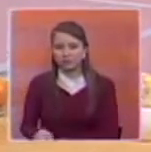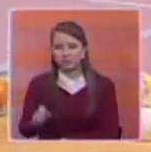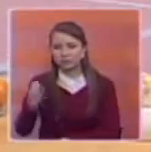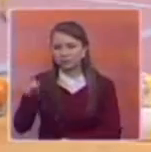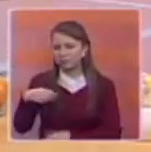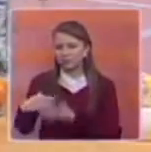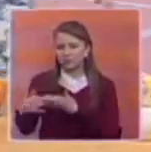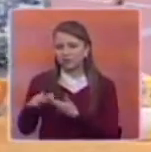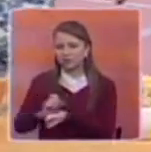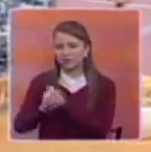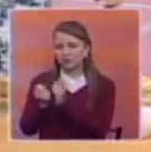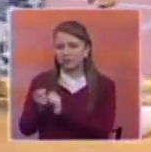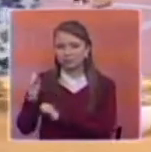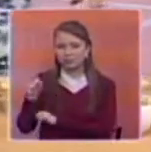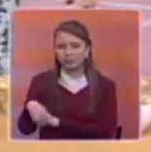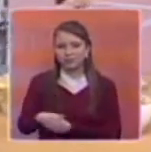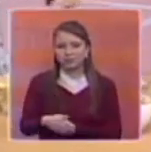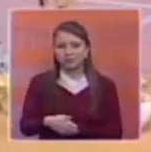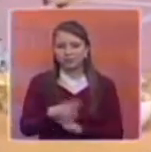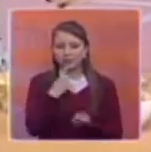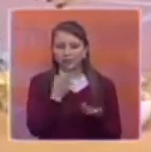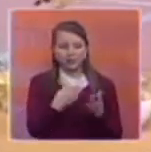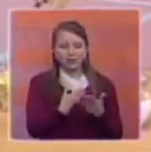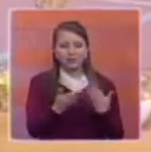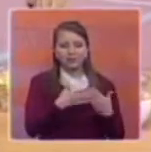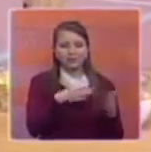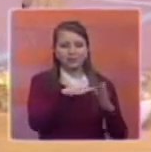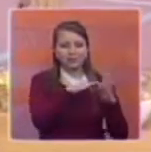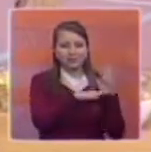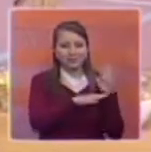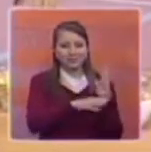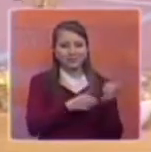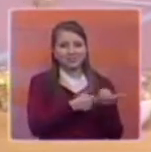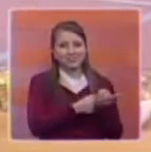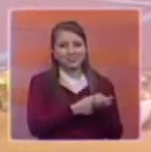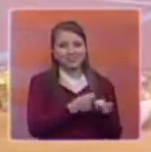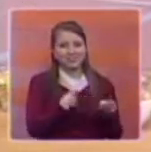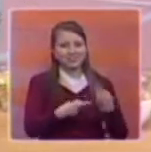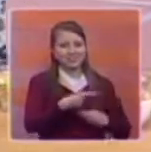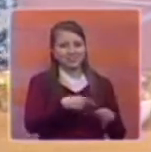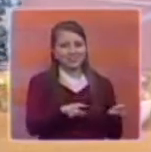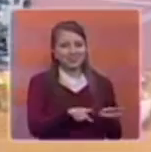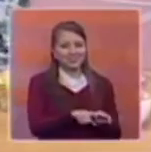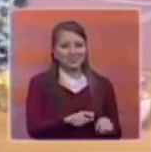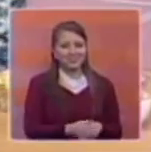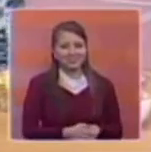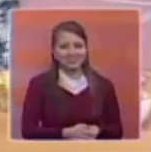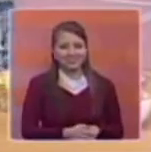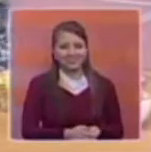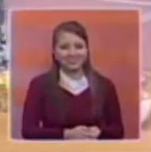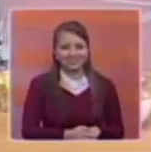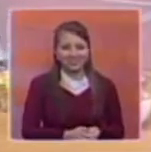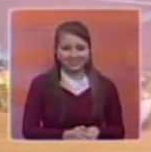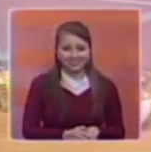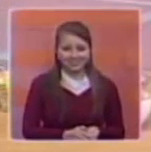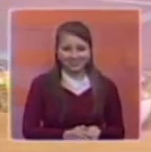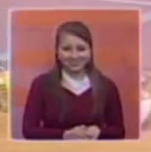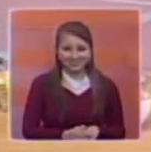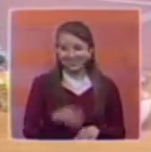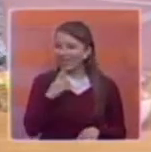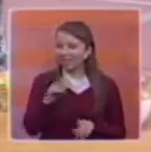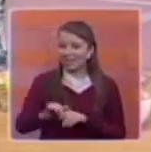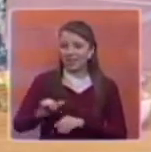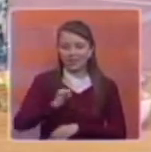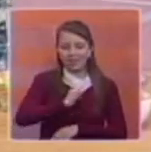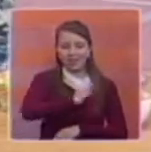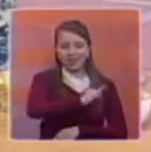receta, así es. Como dicen que el orden de los frijoles no altera la mineta, yo dije hacer igual. Esta repite lo que yo digo. No, pero